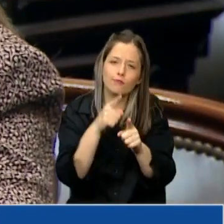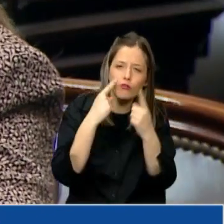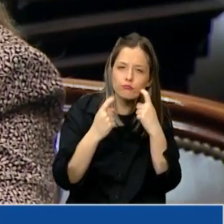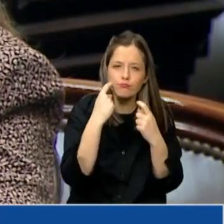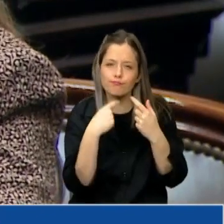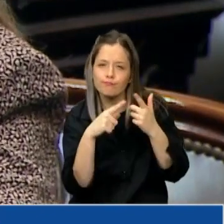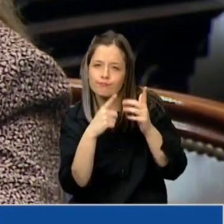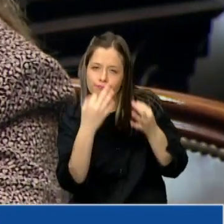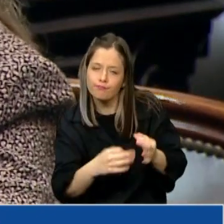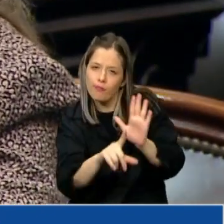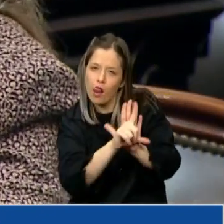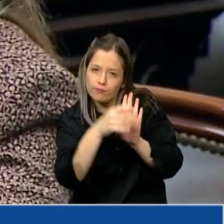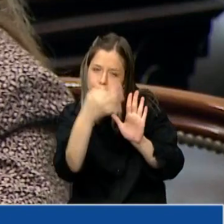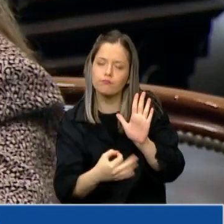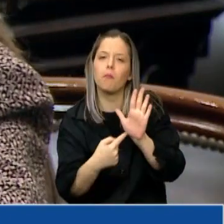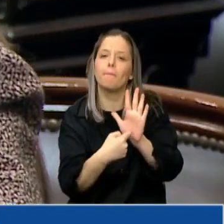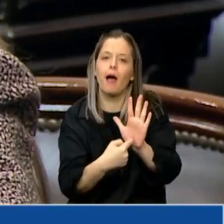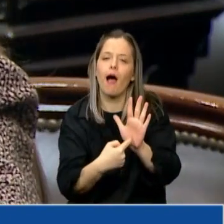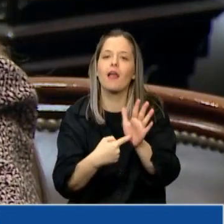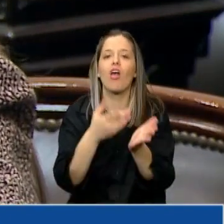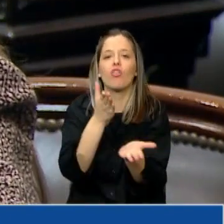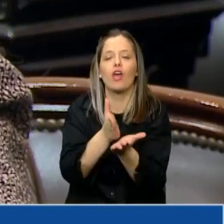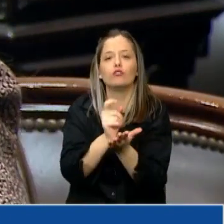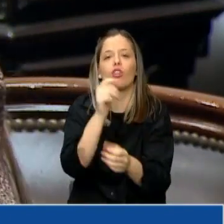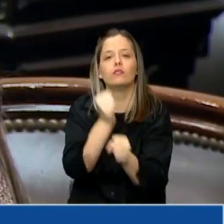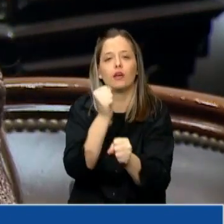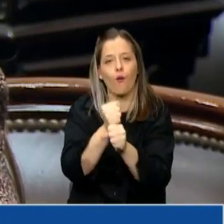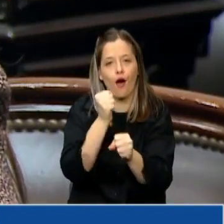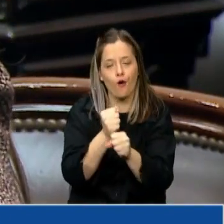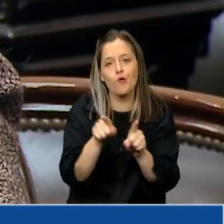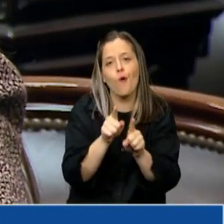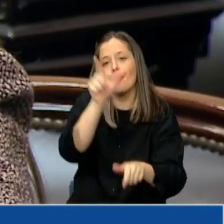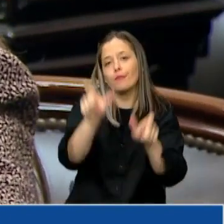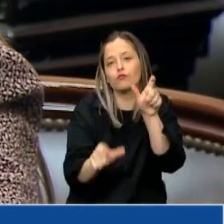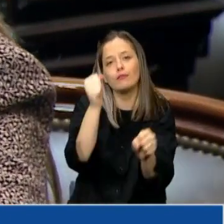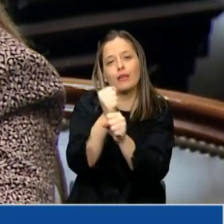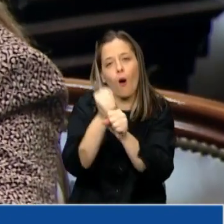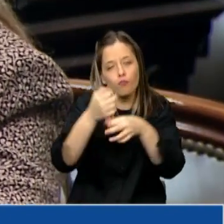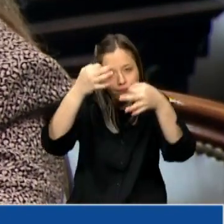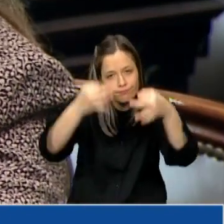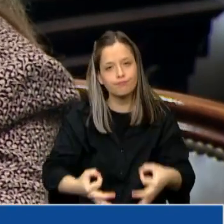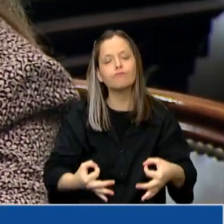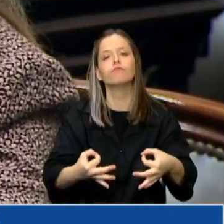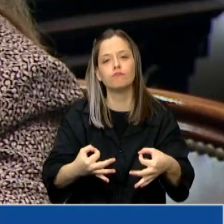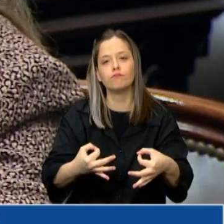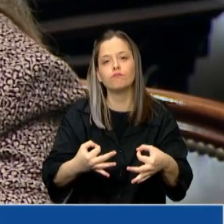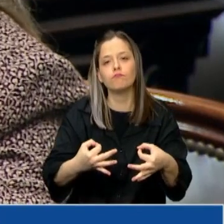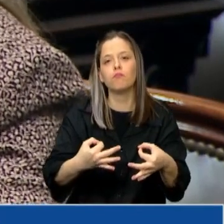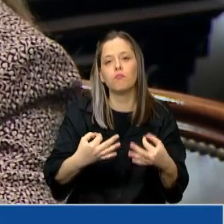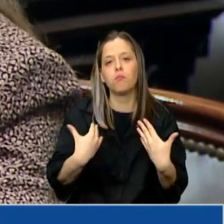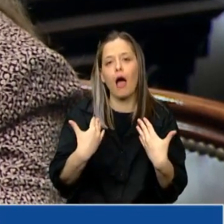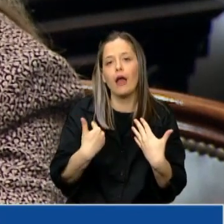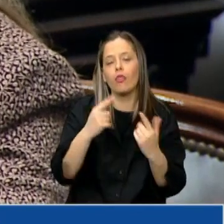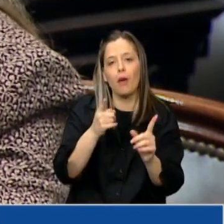para resguardar el derecho al que el trabajo la perciba de manera íntegra y oportuna, al mismo tiempo que